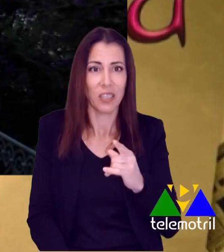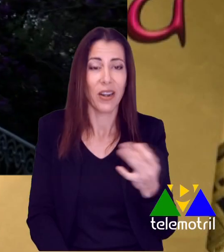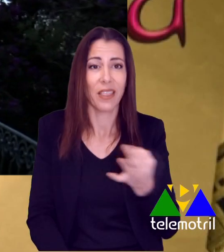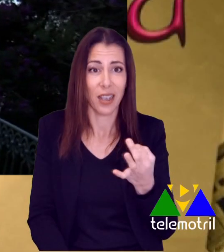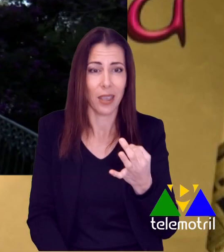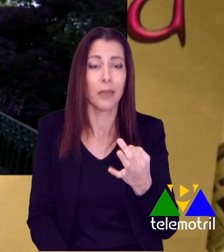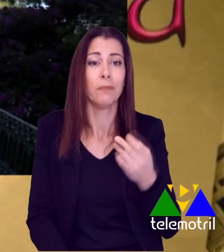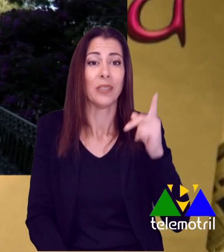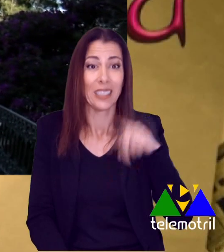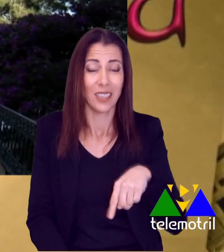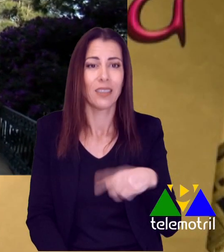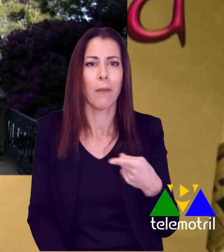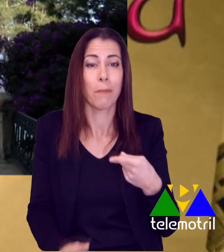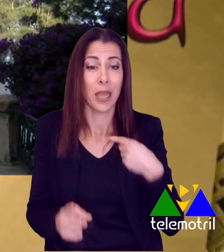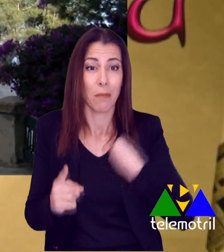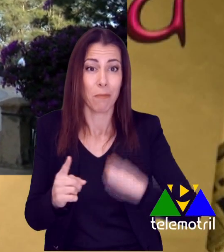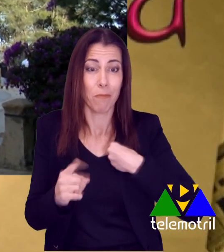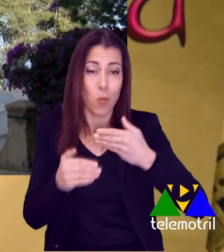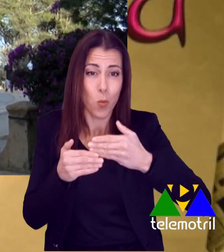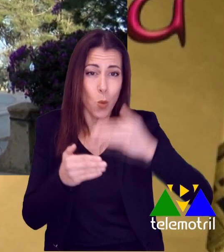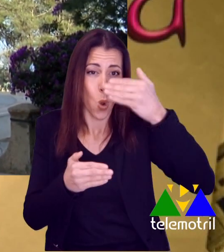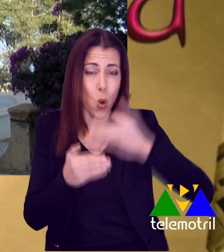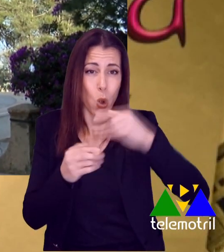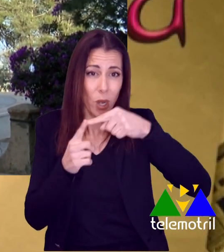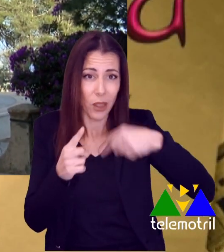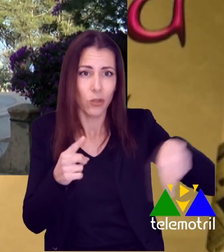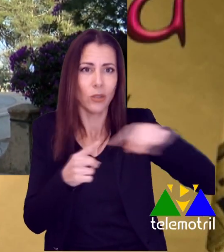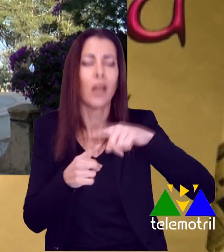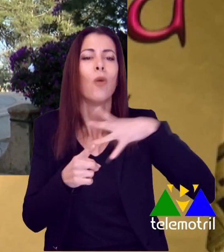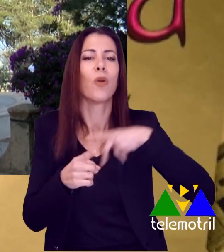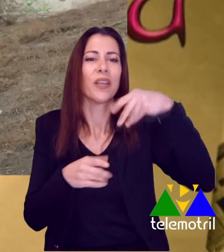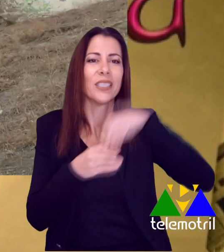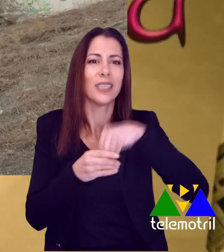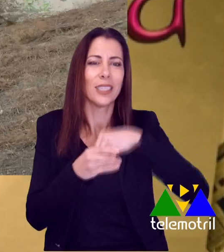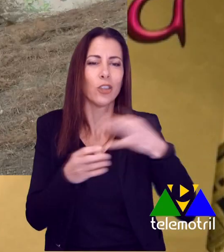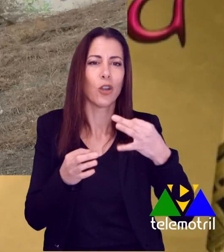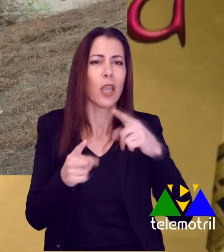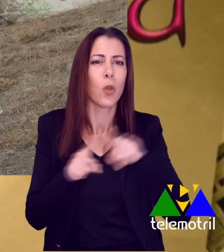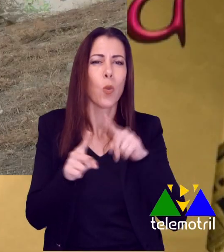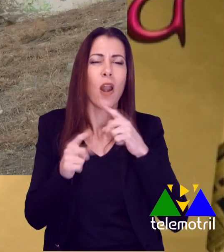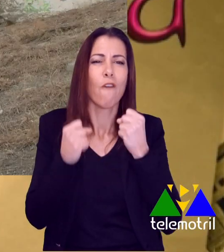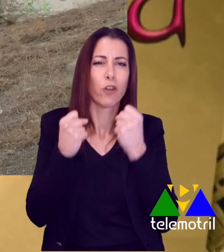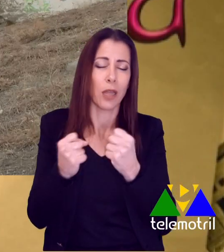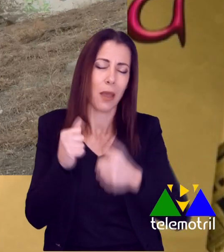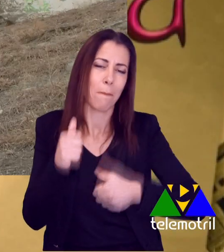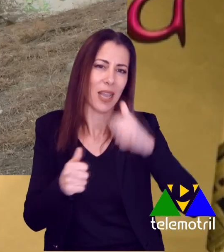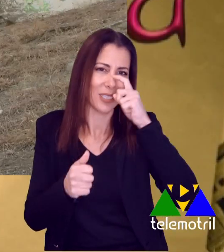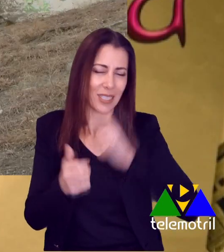que, sobre todo, este muro redondeado que estamos viendo aquí, pues formara parte de la fortaleza más